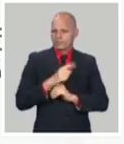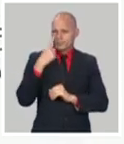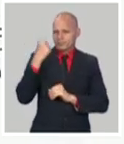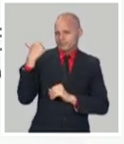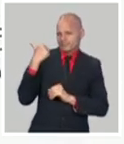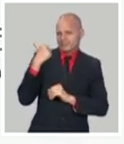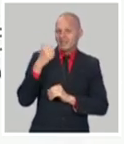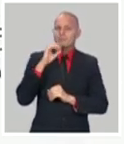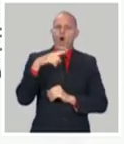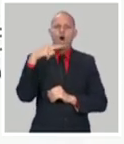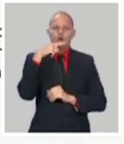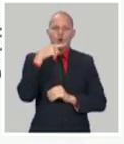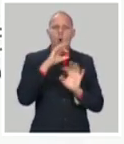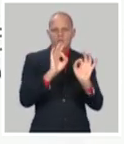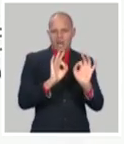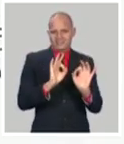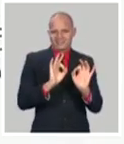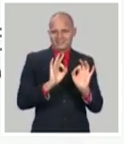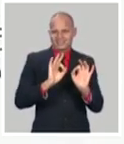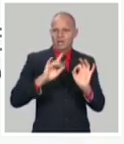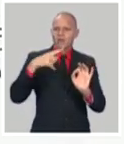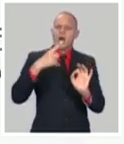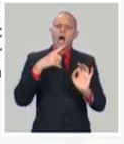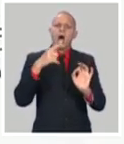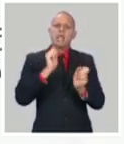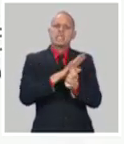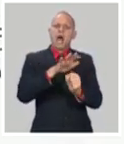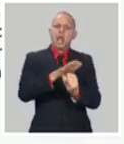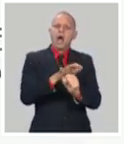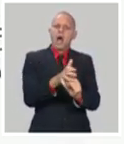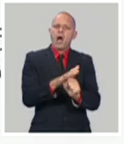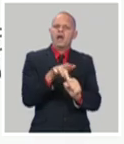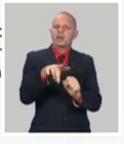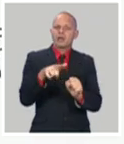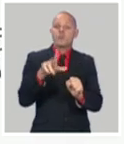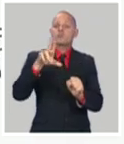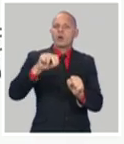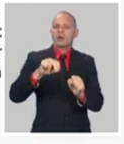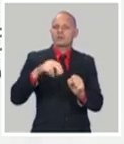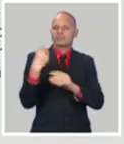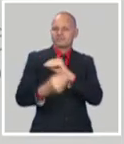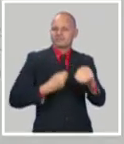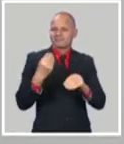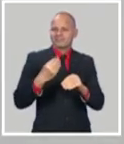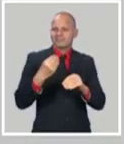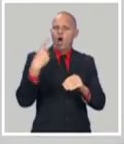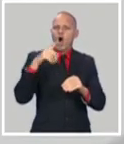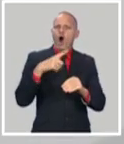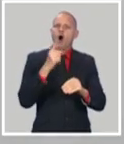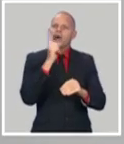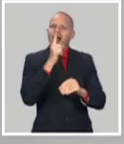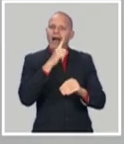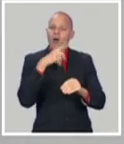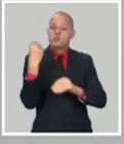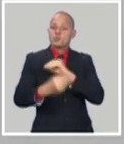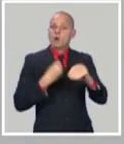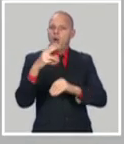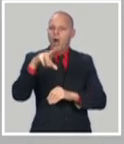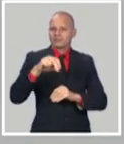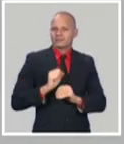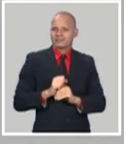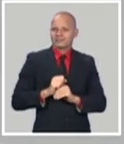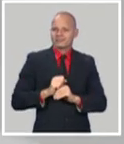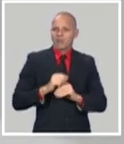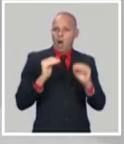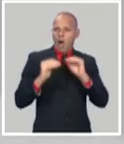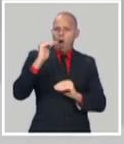porque esto no es estático, ellas van, es como los descendientes, pero todos tienen esa mutación. Esa mutación le dio